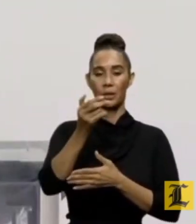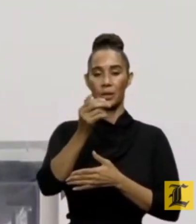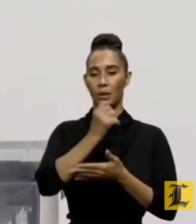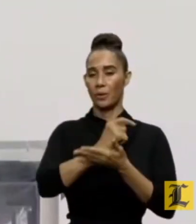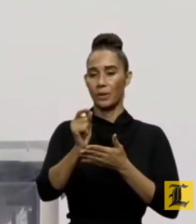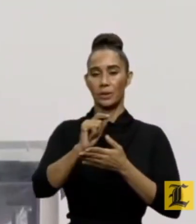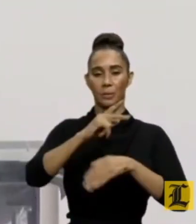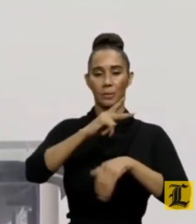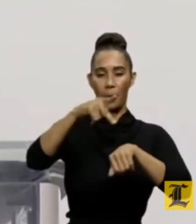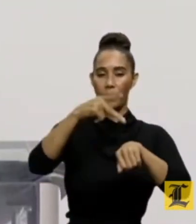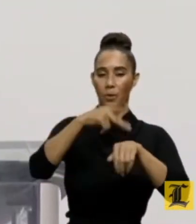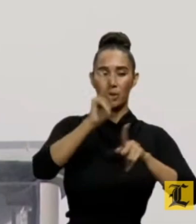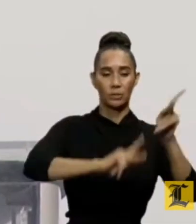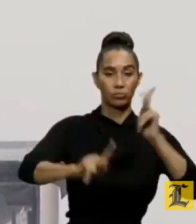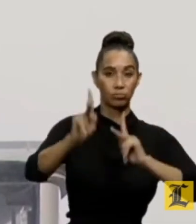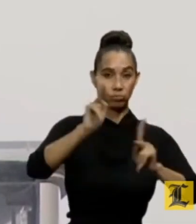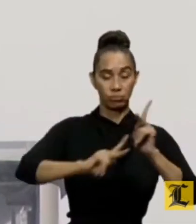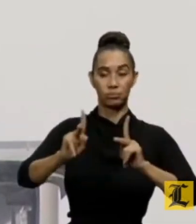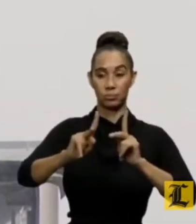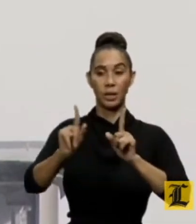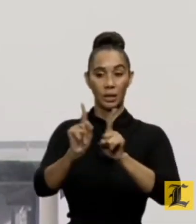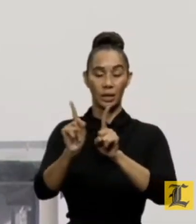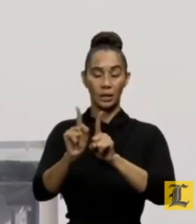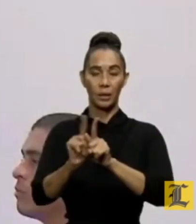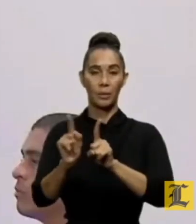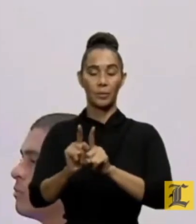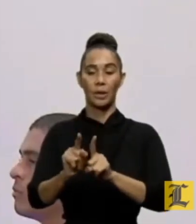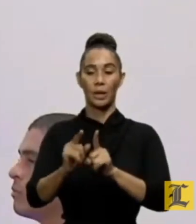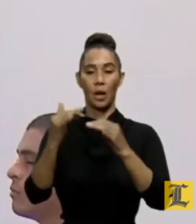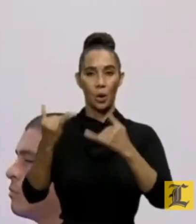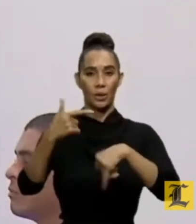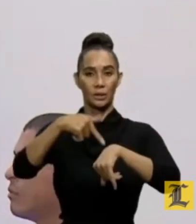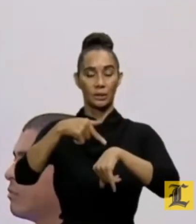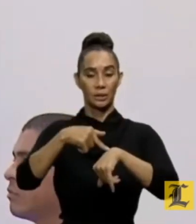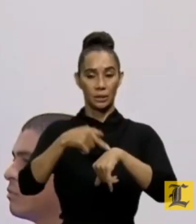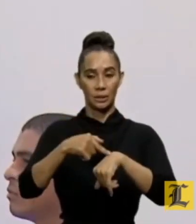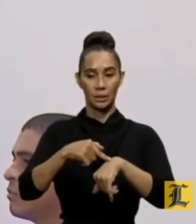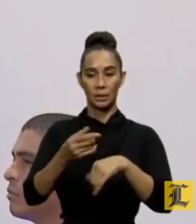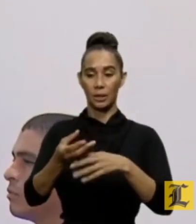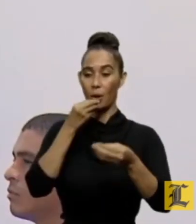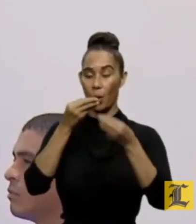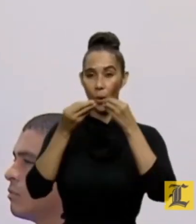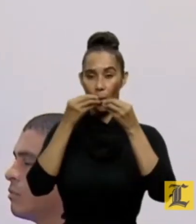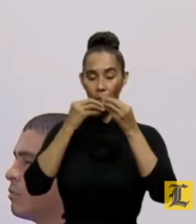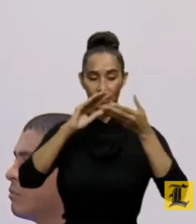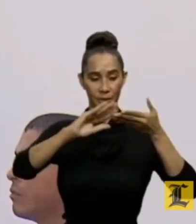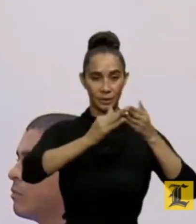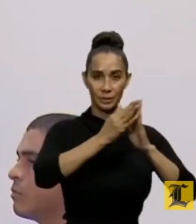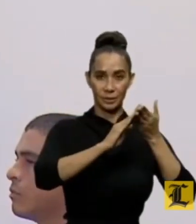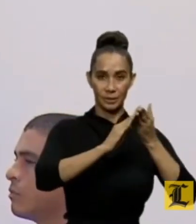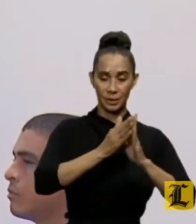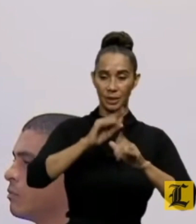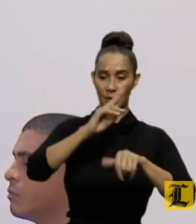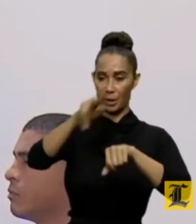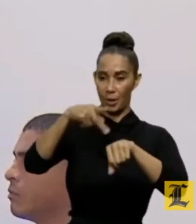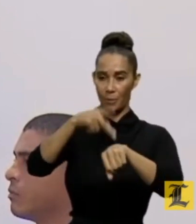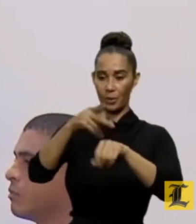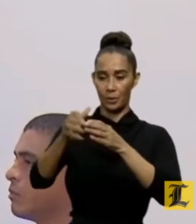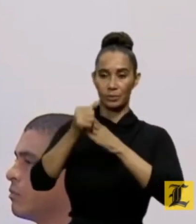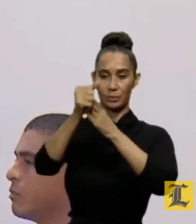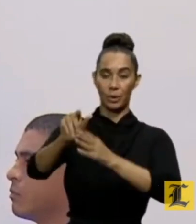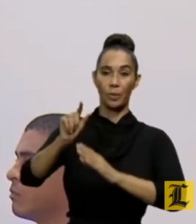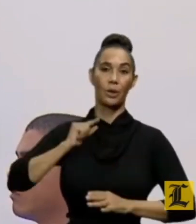del país. Que también se está haciendo en este momento un almuerzo comunitario encabezado por